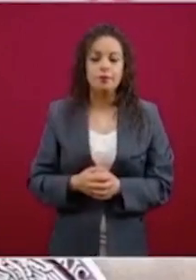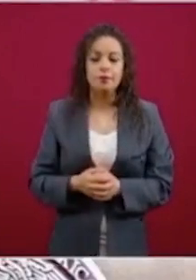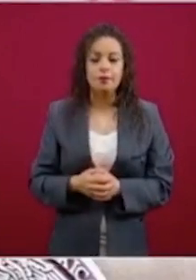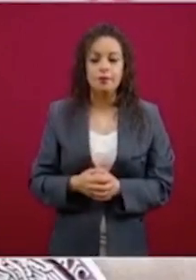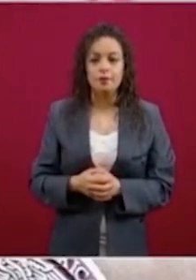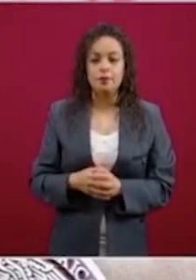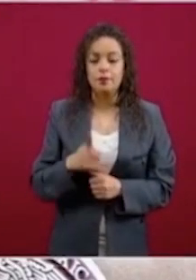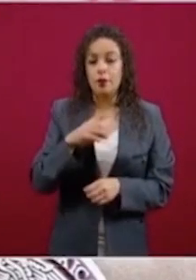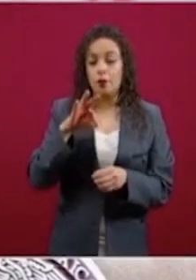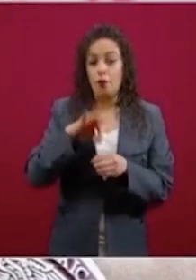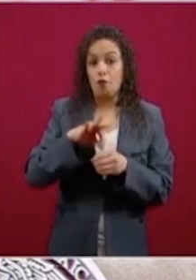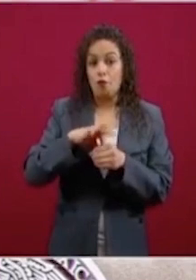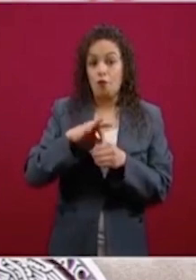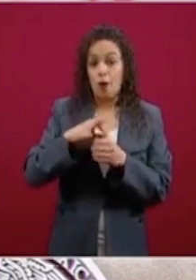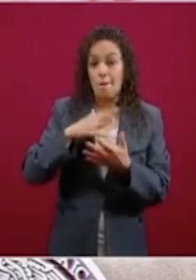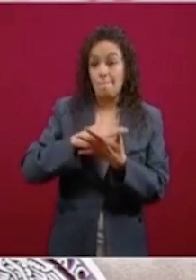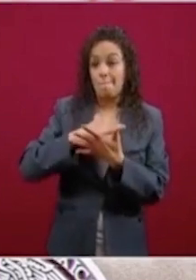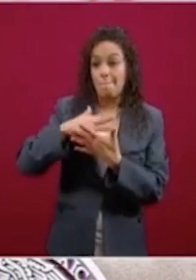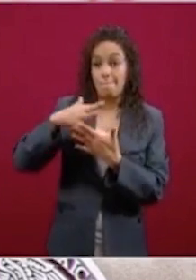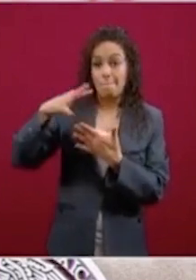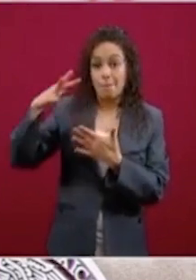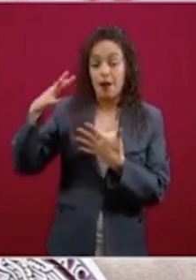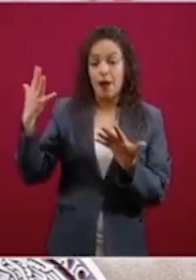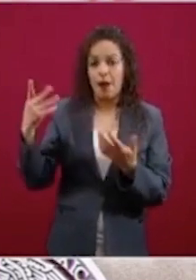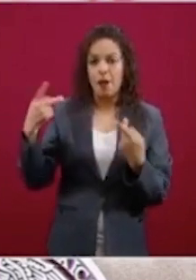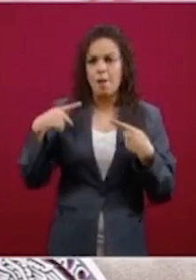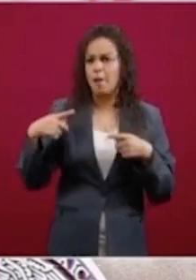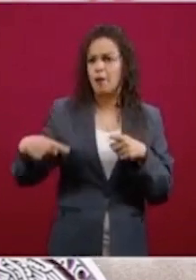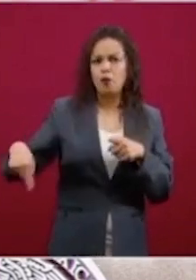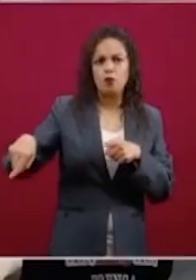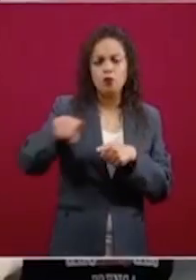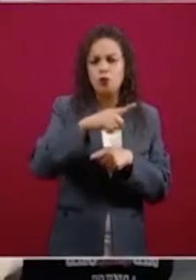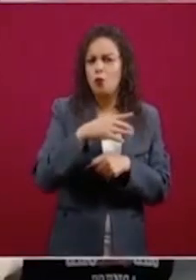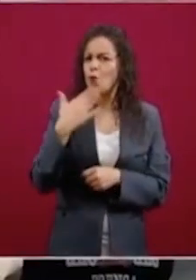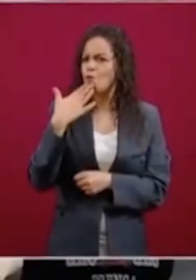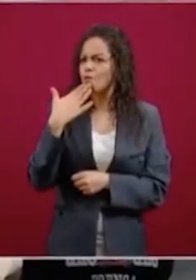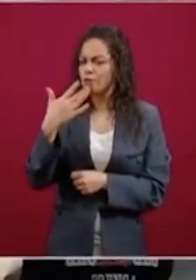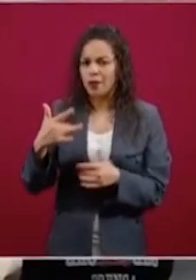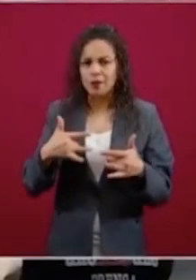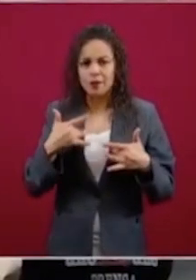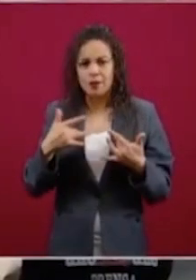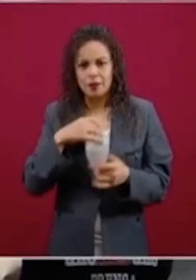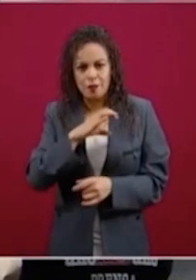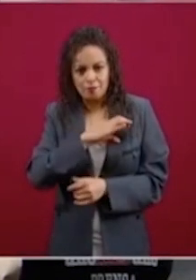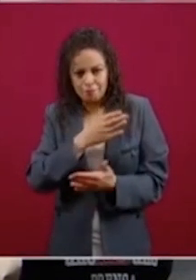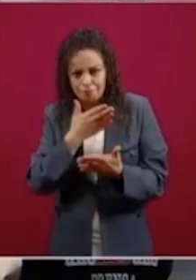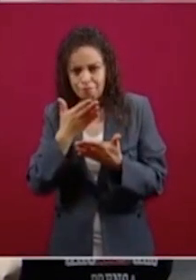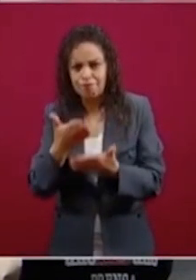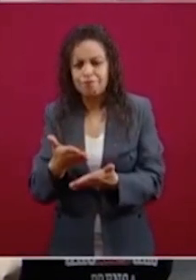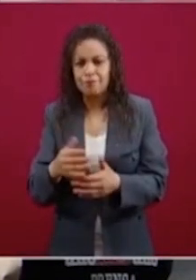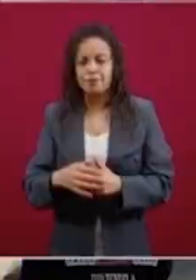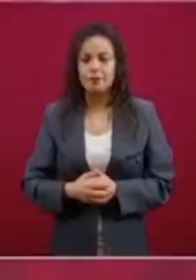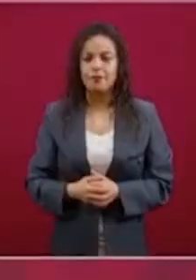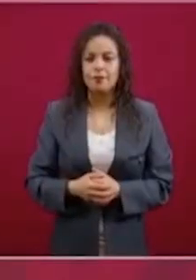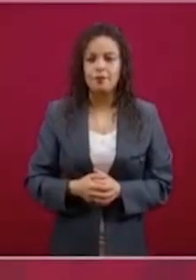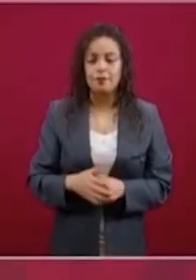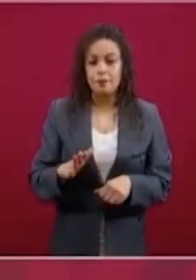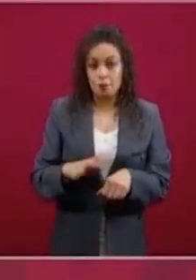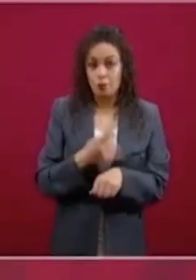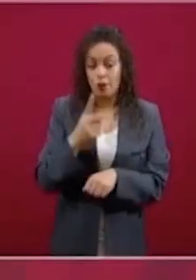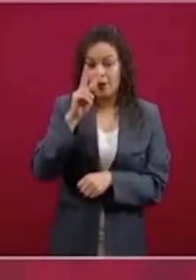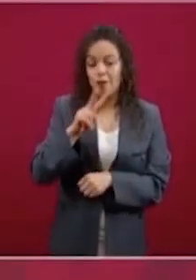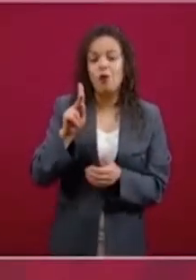de mayoría, es muy querido, muy estimado, porque, repito, es una buena